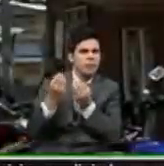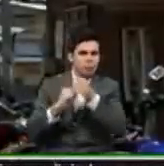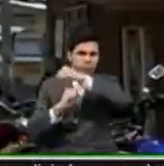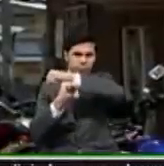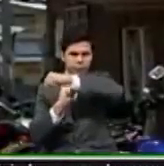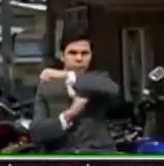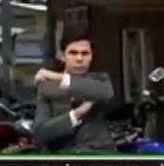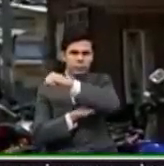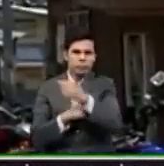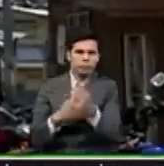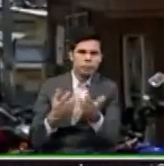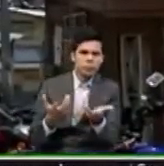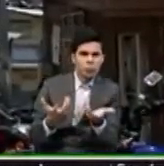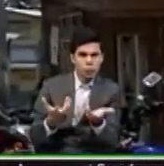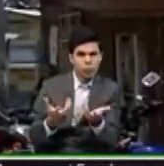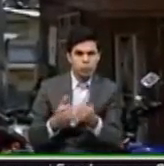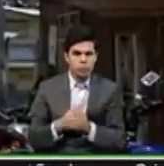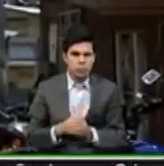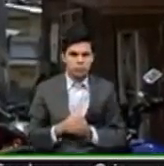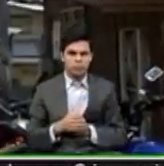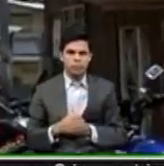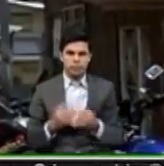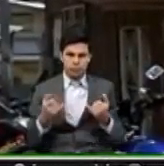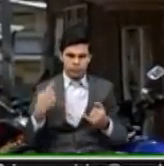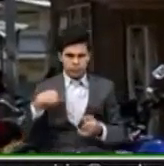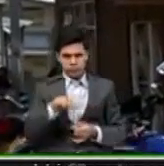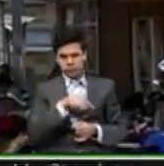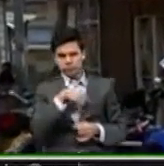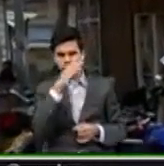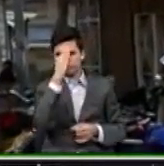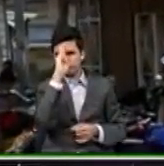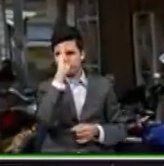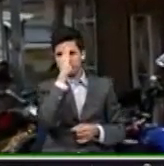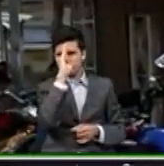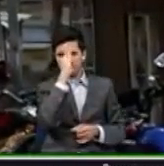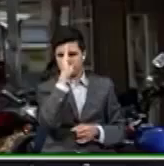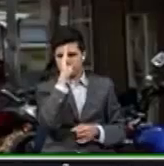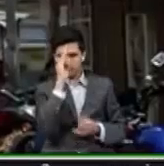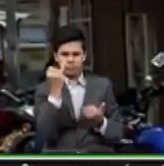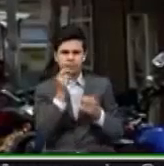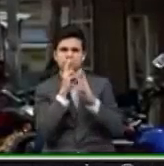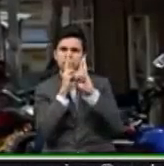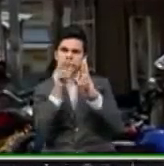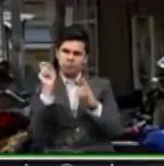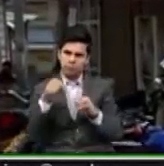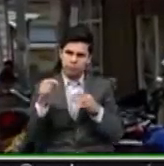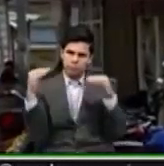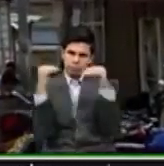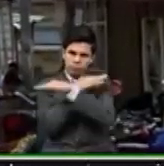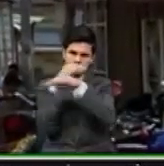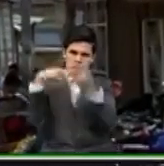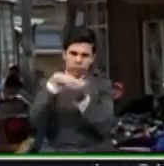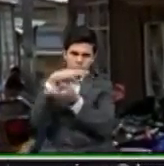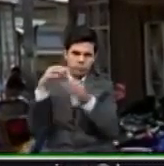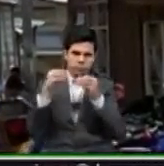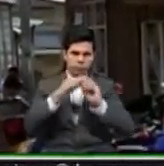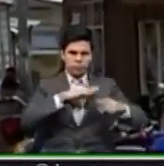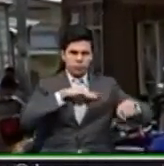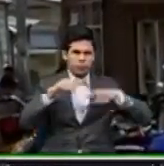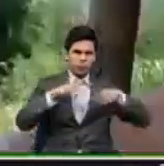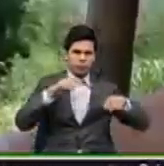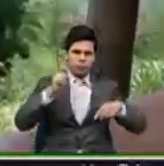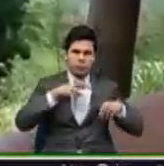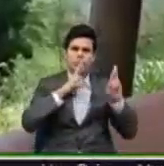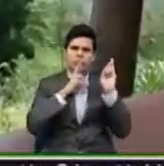puede levantar a ese talú? Esa es la duda que tenemos, y esa duda pues estamos esperando que nos la responda tanto Autopistas de Santander como la administración